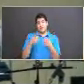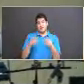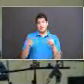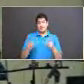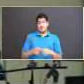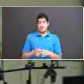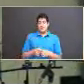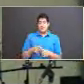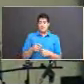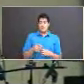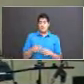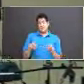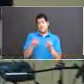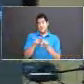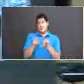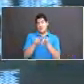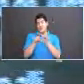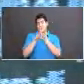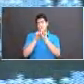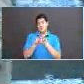¿No somos iguales?